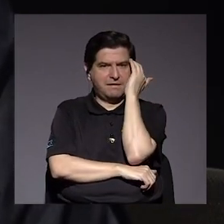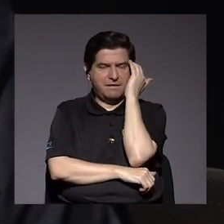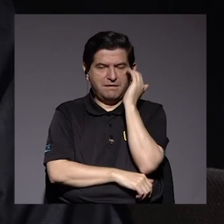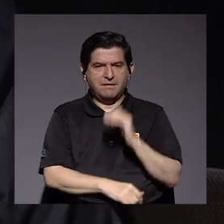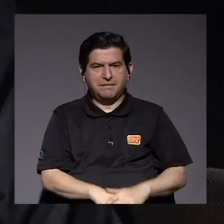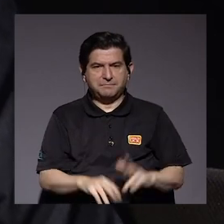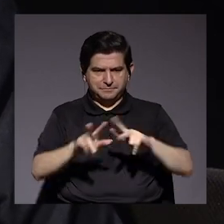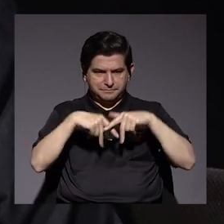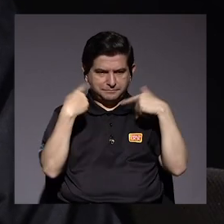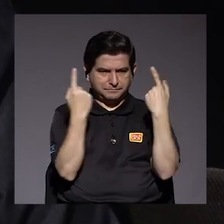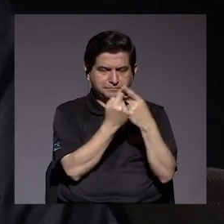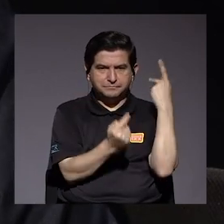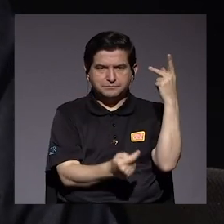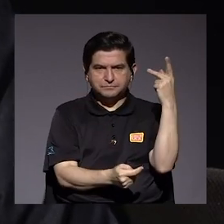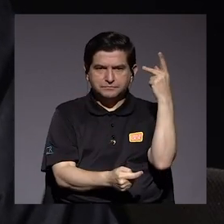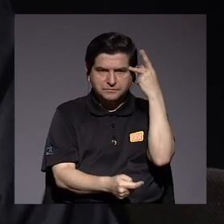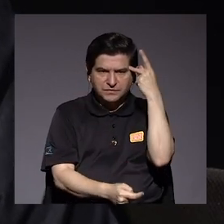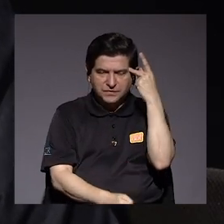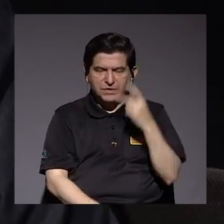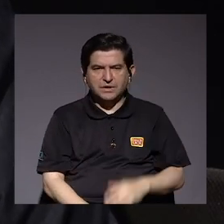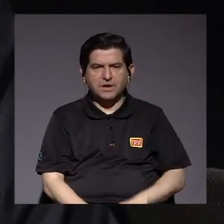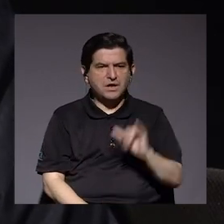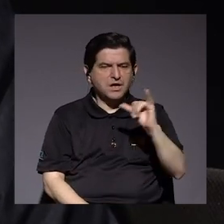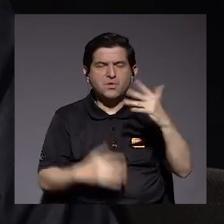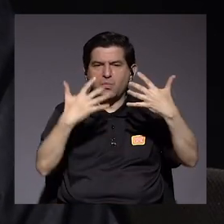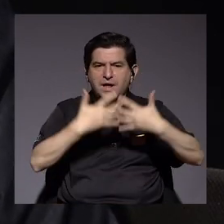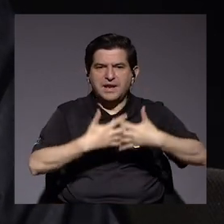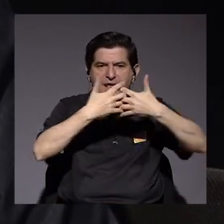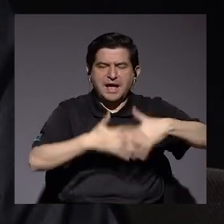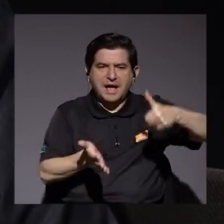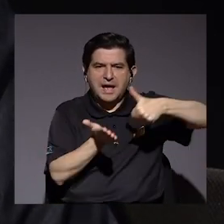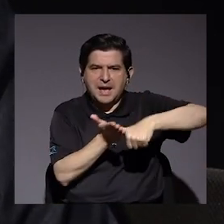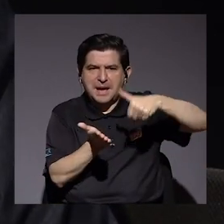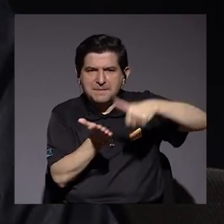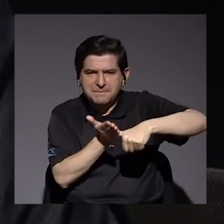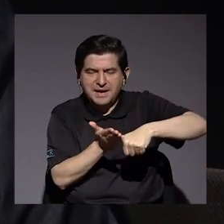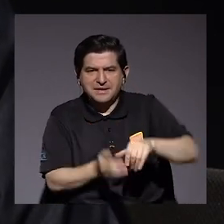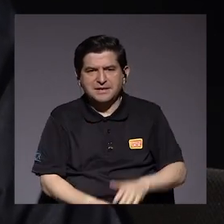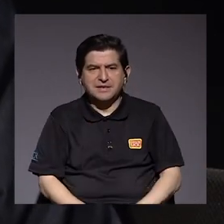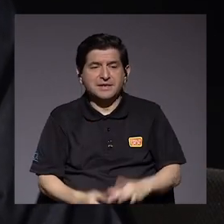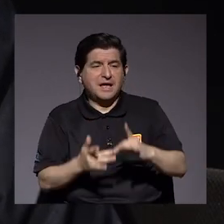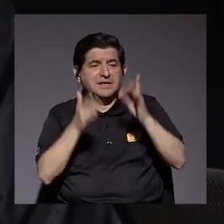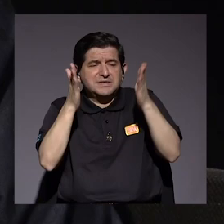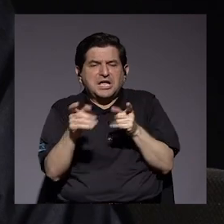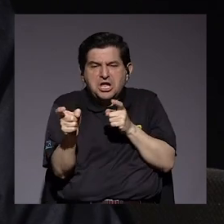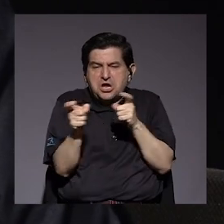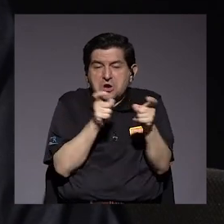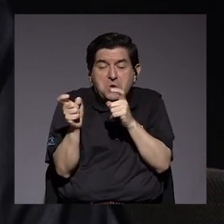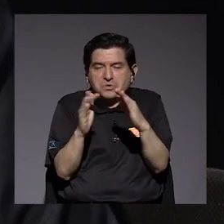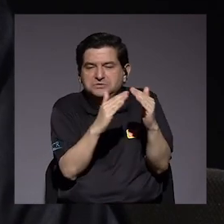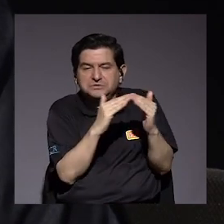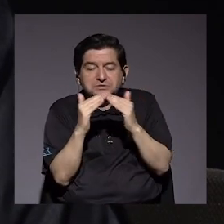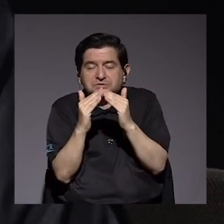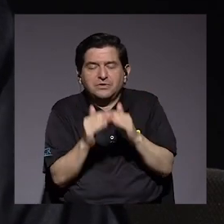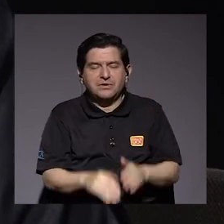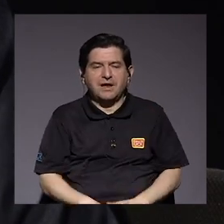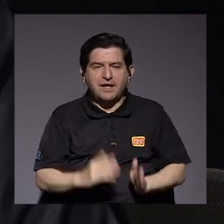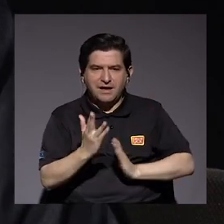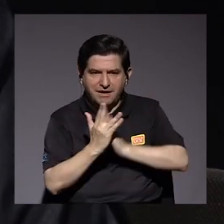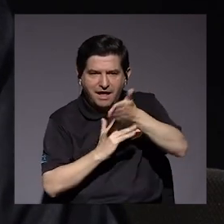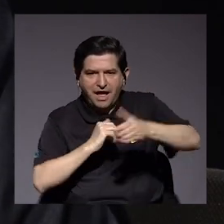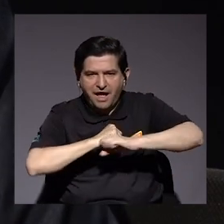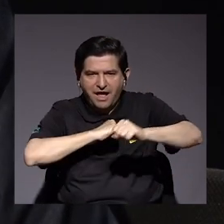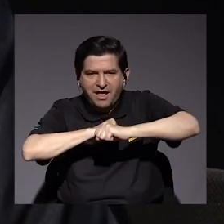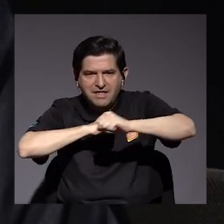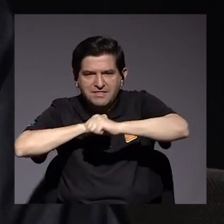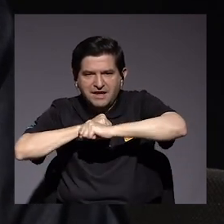es que tener partidos políticos como maquinarias electorales expertos en manipular a la población